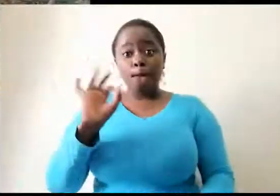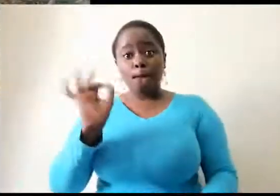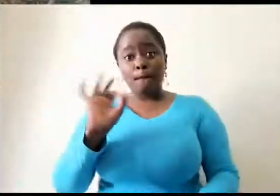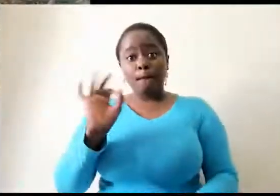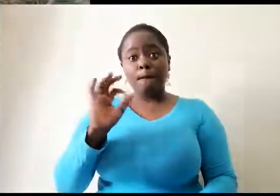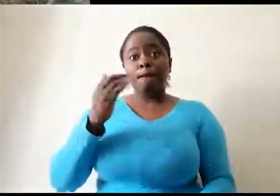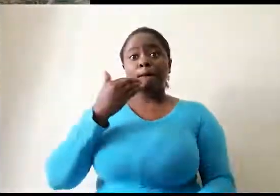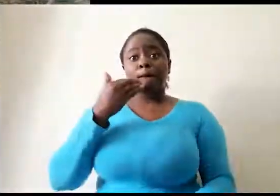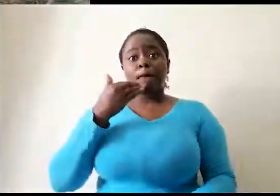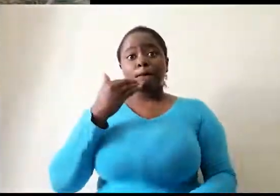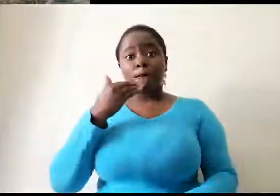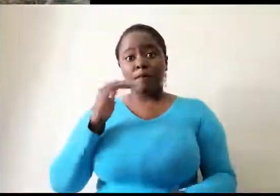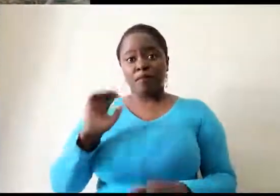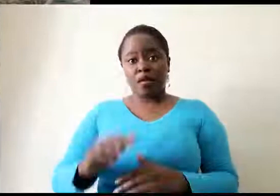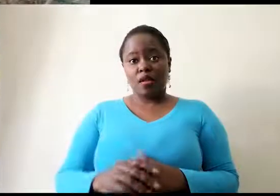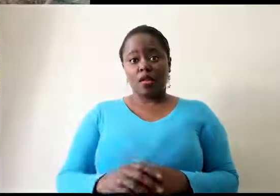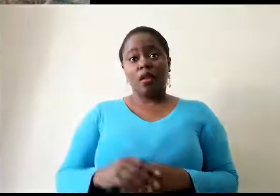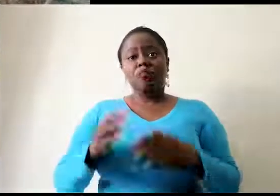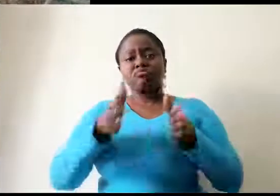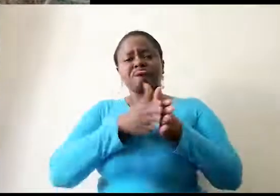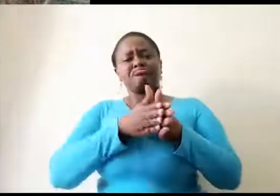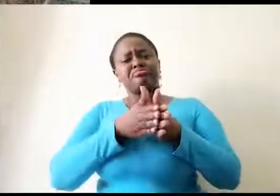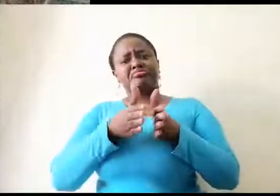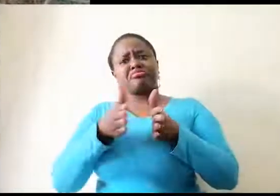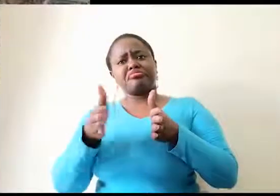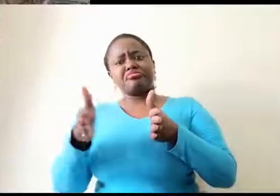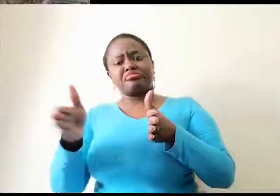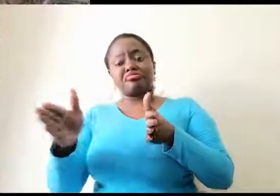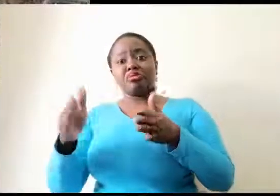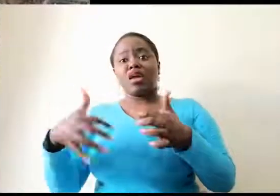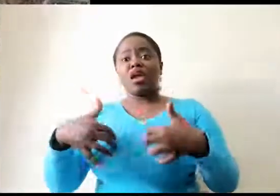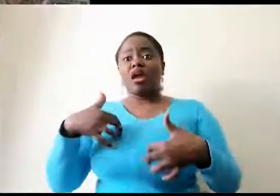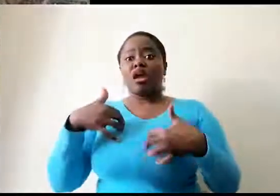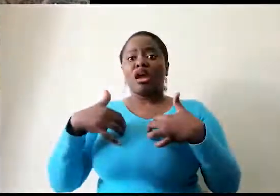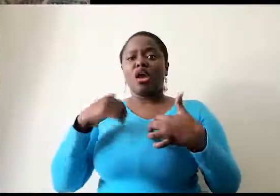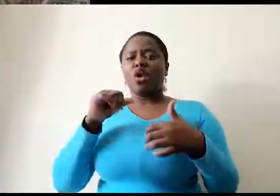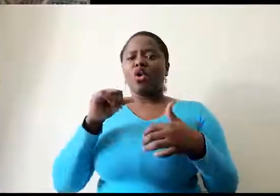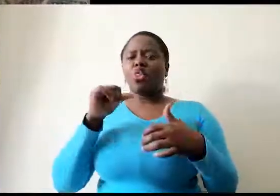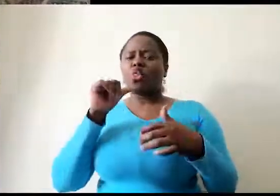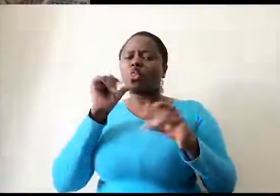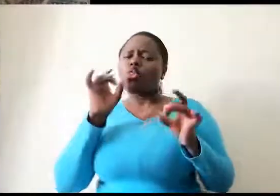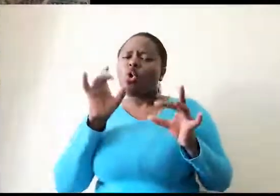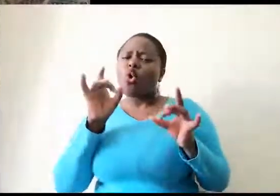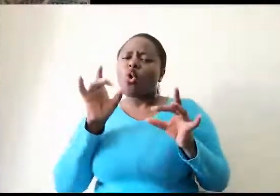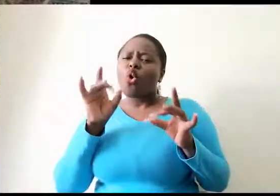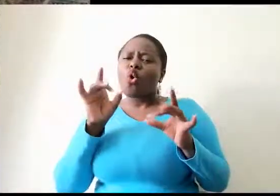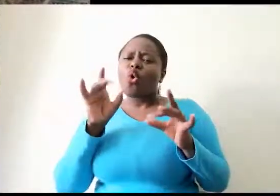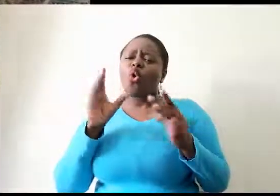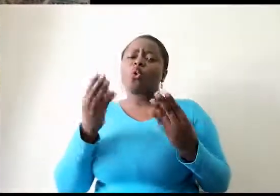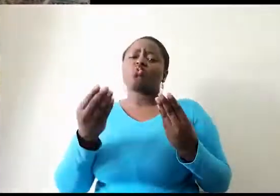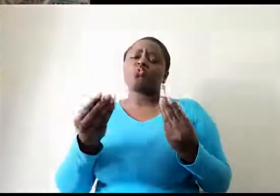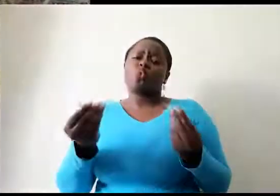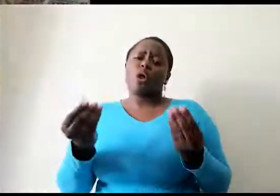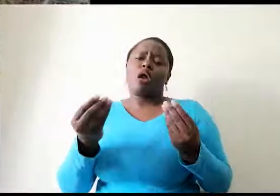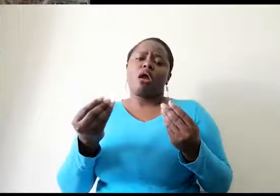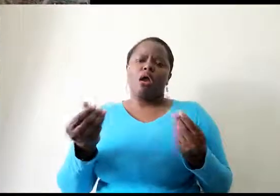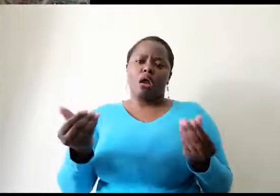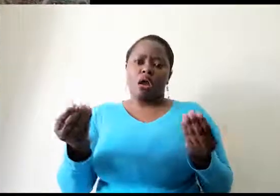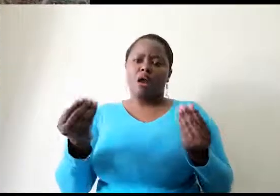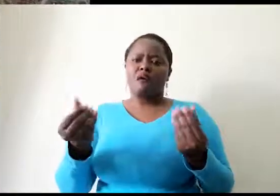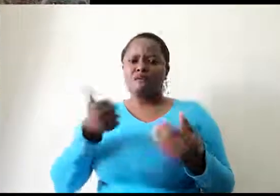dolor muy duradero en el tiempo, entonces estamos hablando de un dolor leve, también fácil de